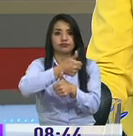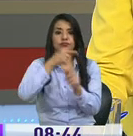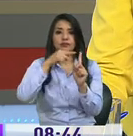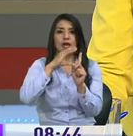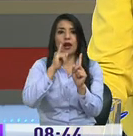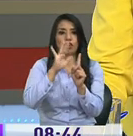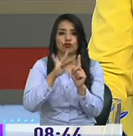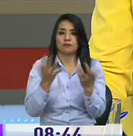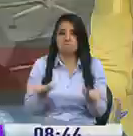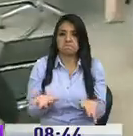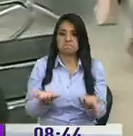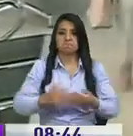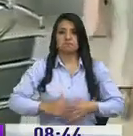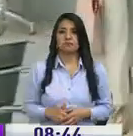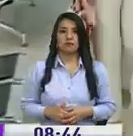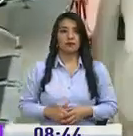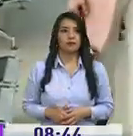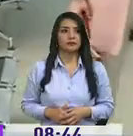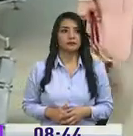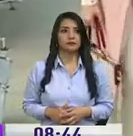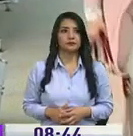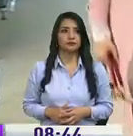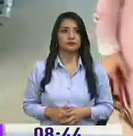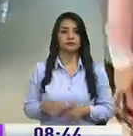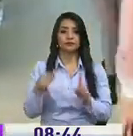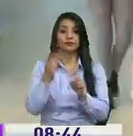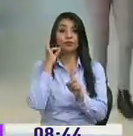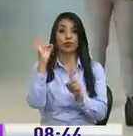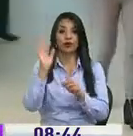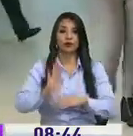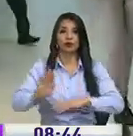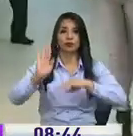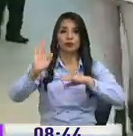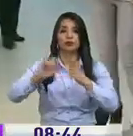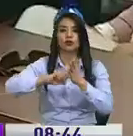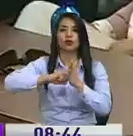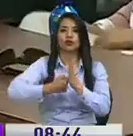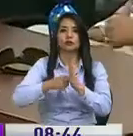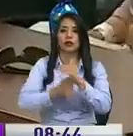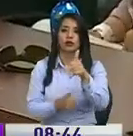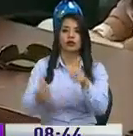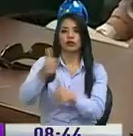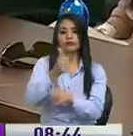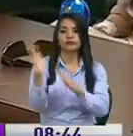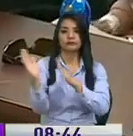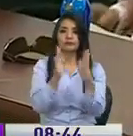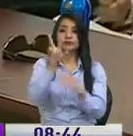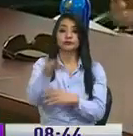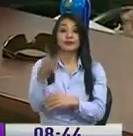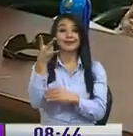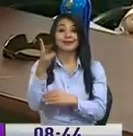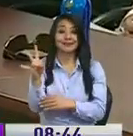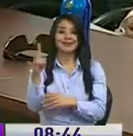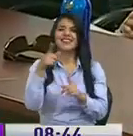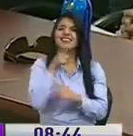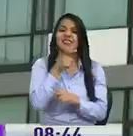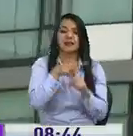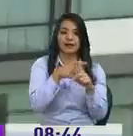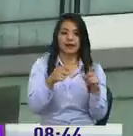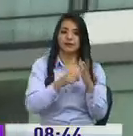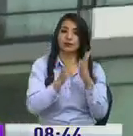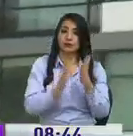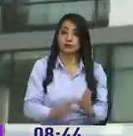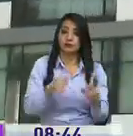Polit. Sabet Chamoun, quien fue nombrada contralora subrogante en el 2017 por el excontralor Carlos